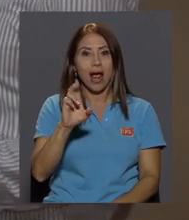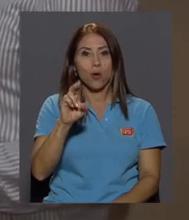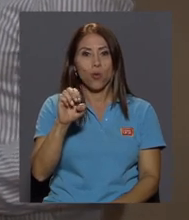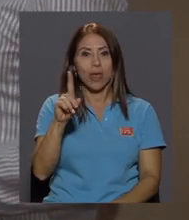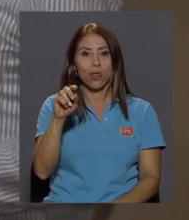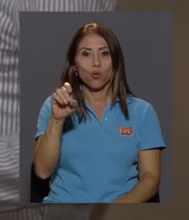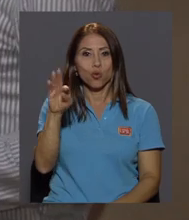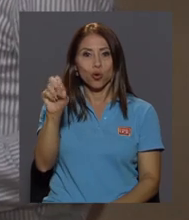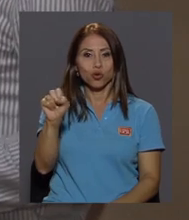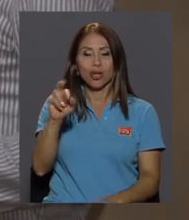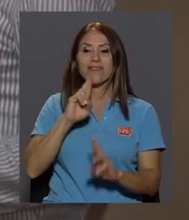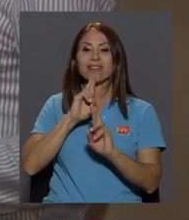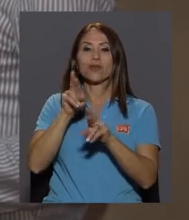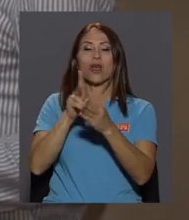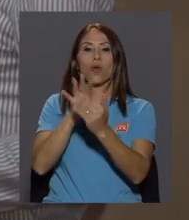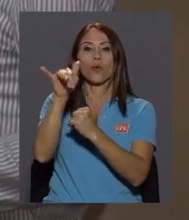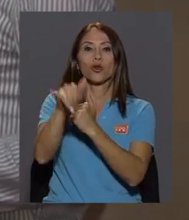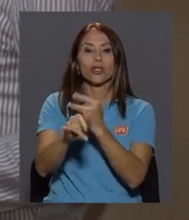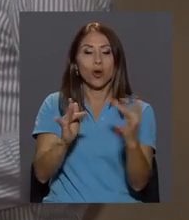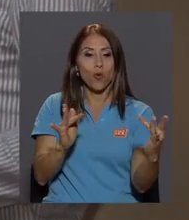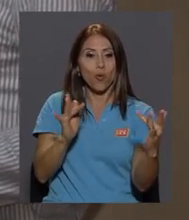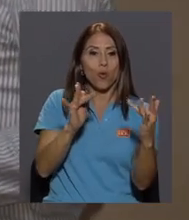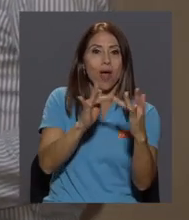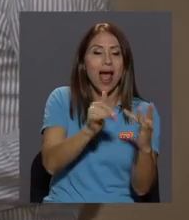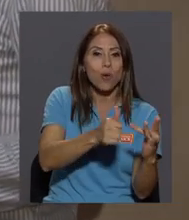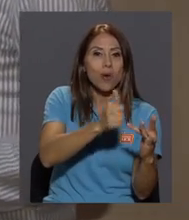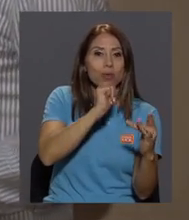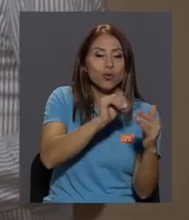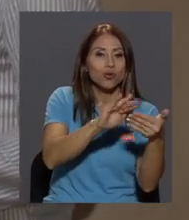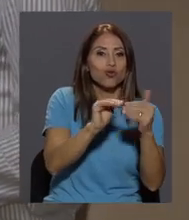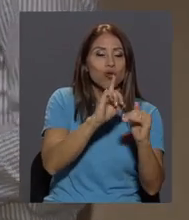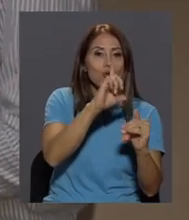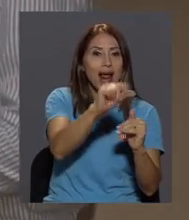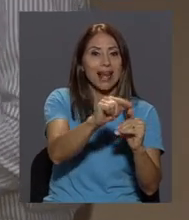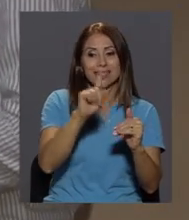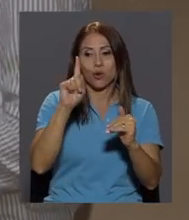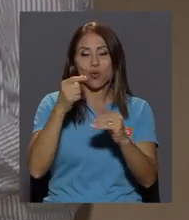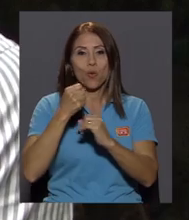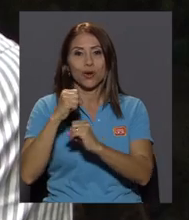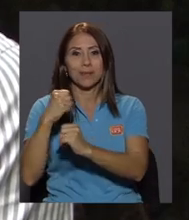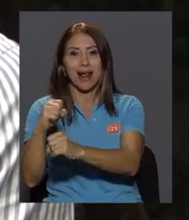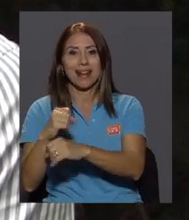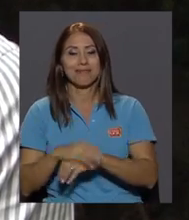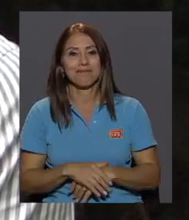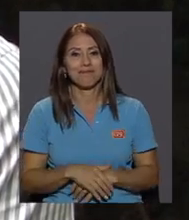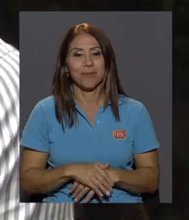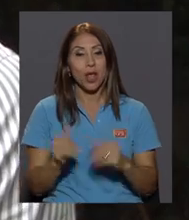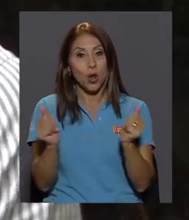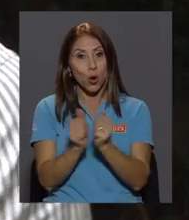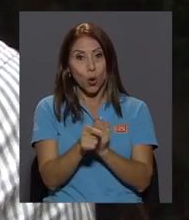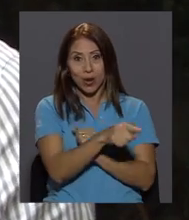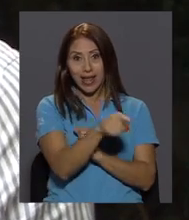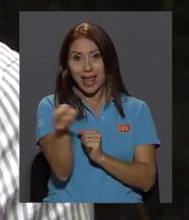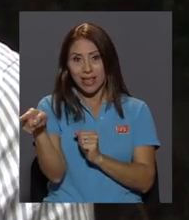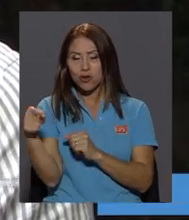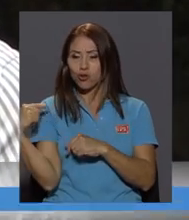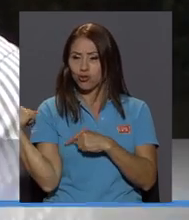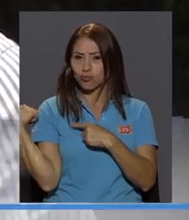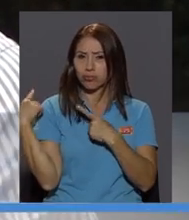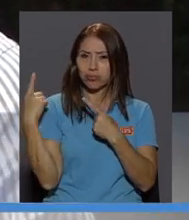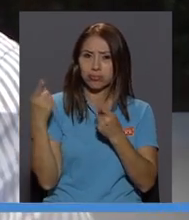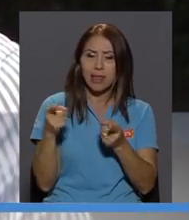de un proyecto realizado con acueductos rurales y uno municipal. Con ellos hemos venido